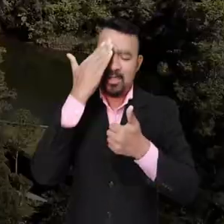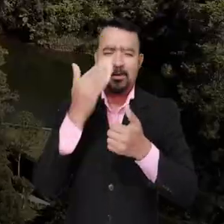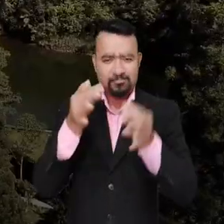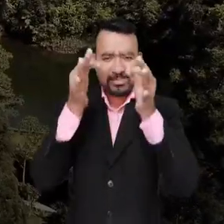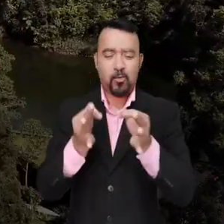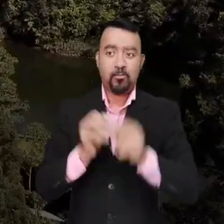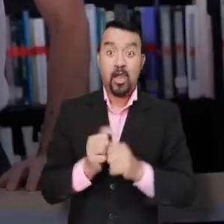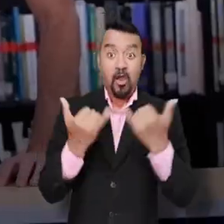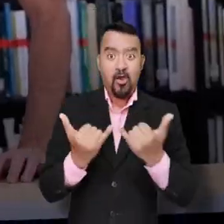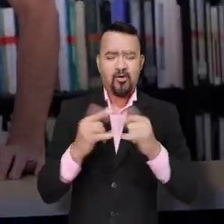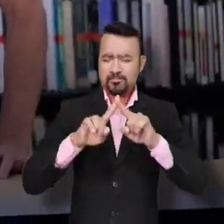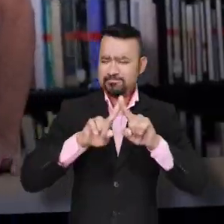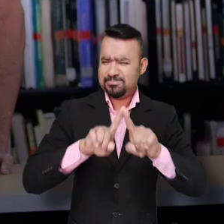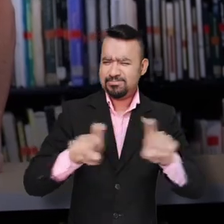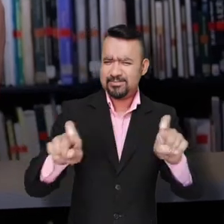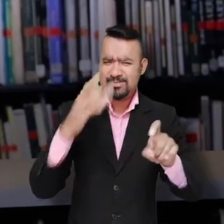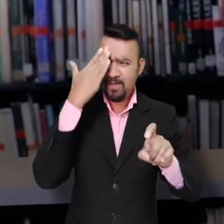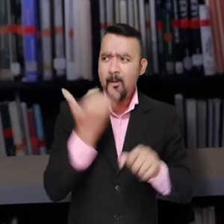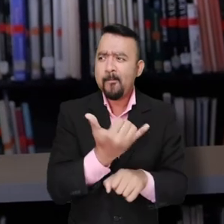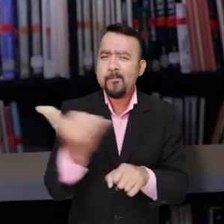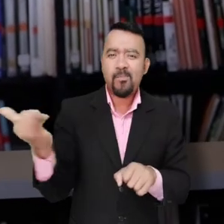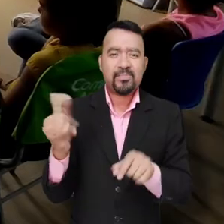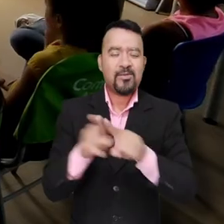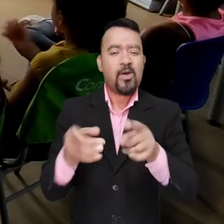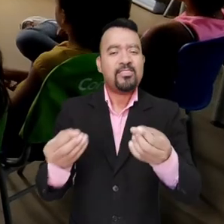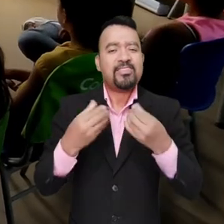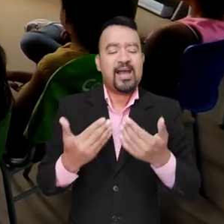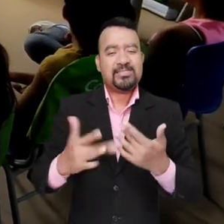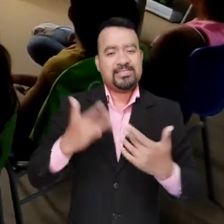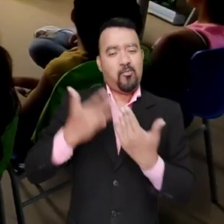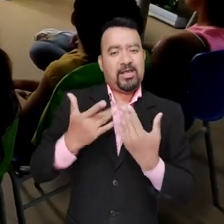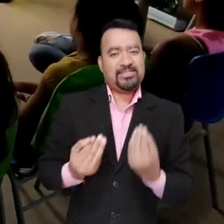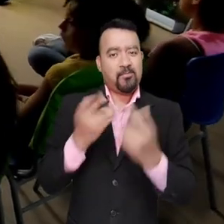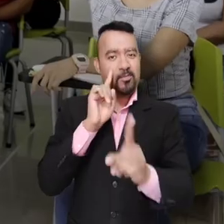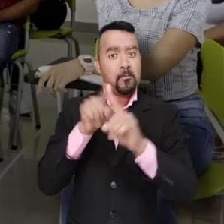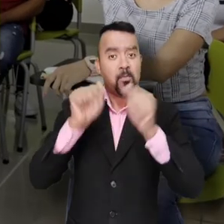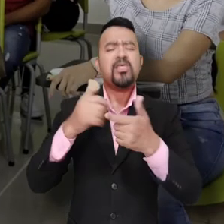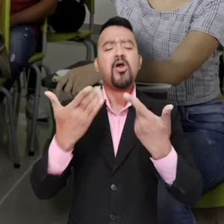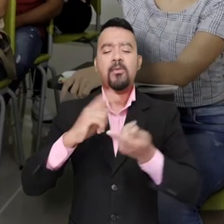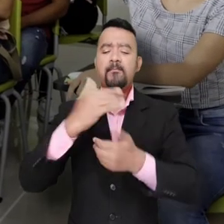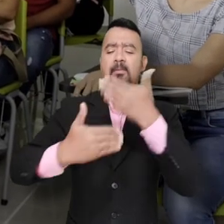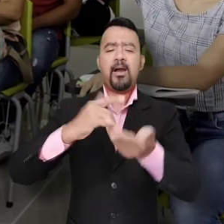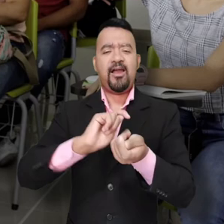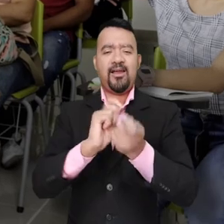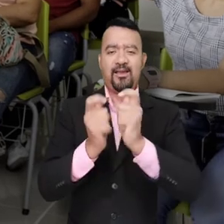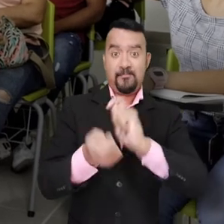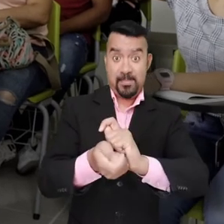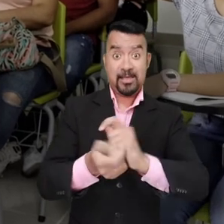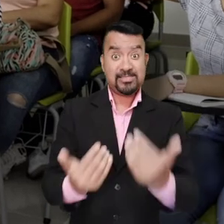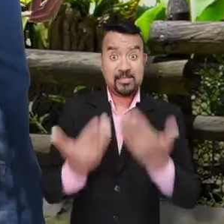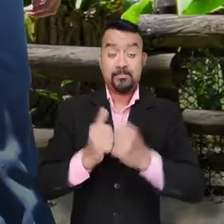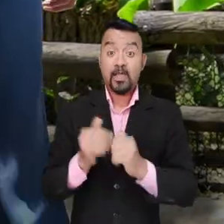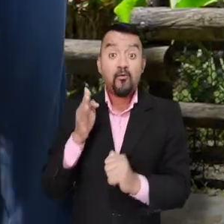¿Y nuestro futuro? Fortaleceremos nuestros servicios y programas para que todos puedan acceder a una sociedad más justa y equitativa.